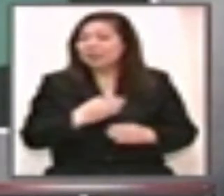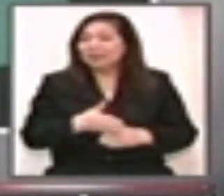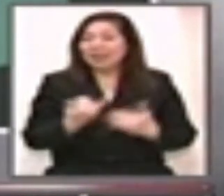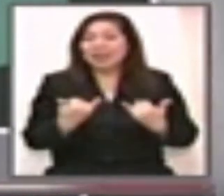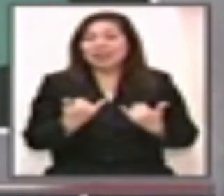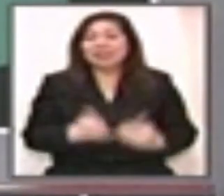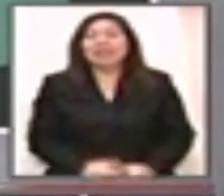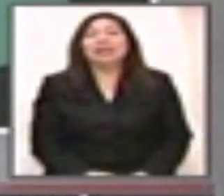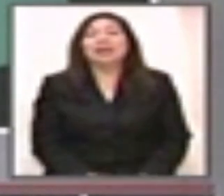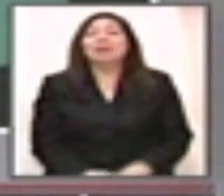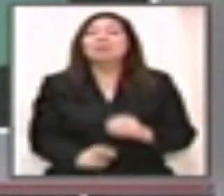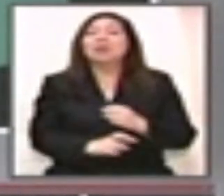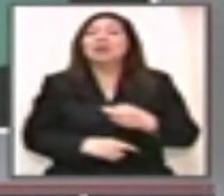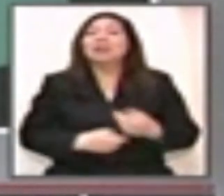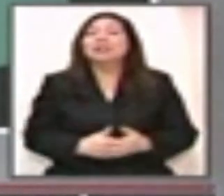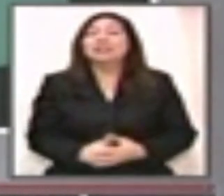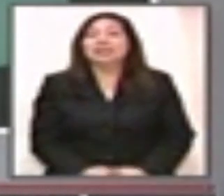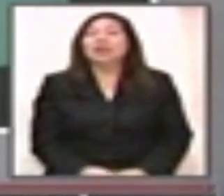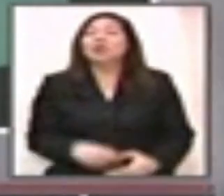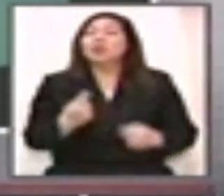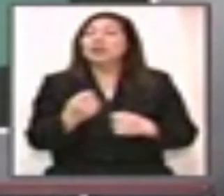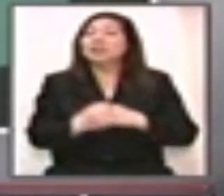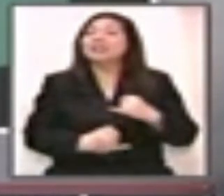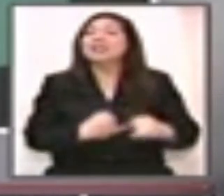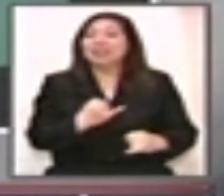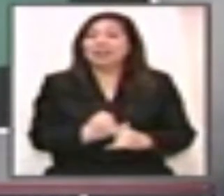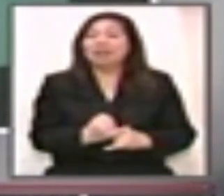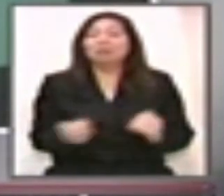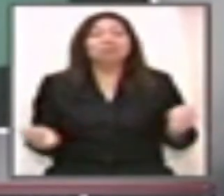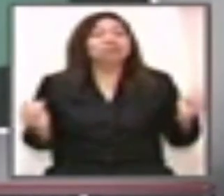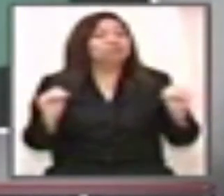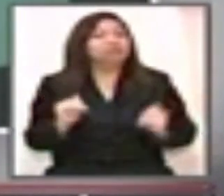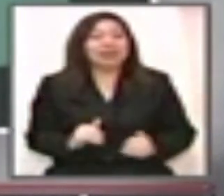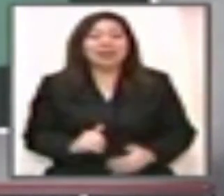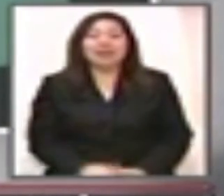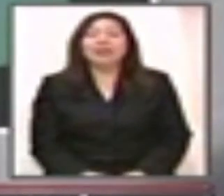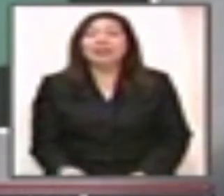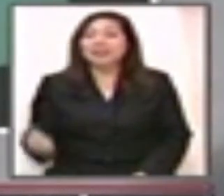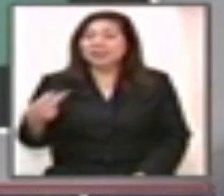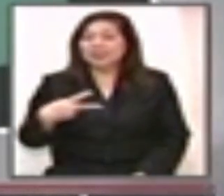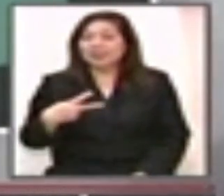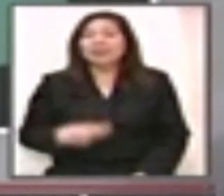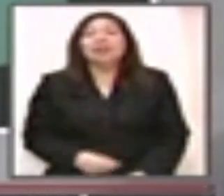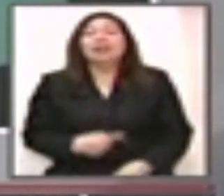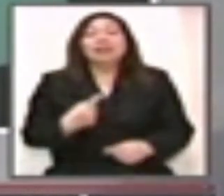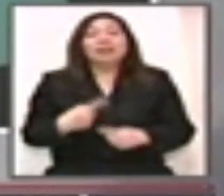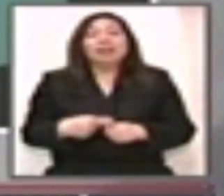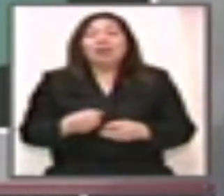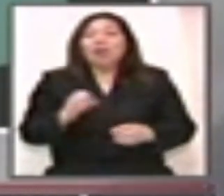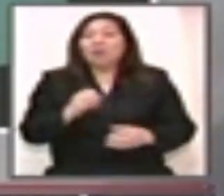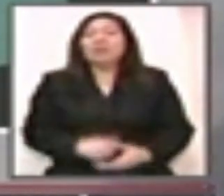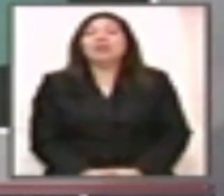de nuestro país de procedencia de turistas internacionales cae inmediatamente. En segundo lugar, diversificar la